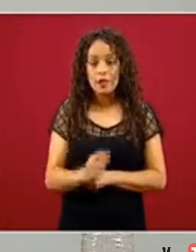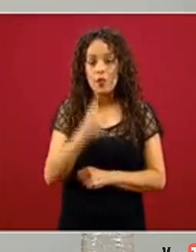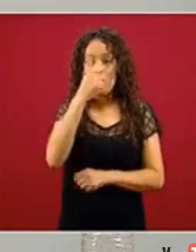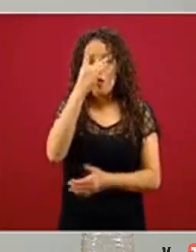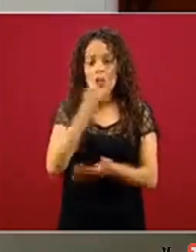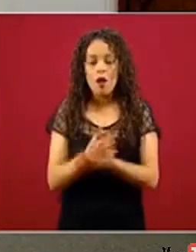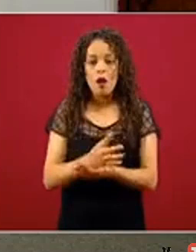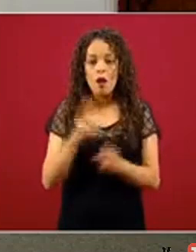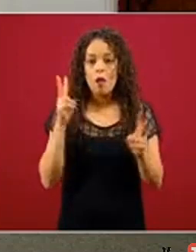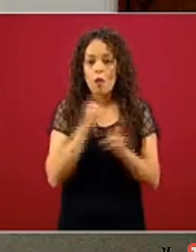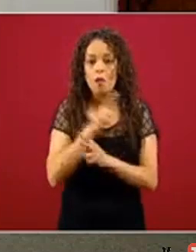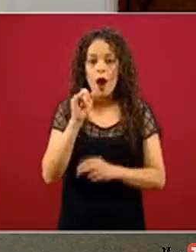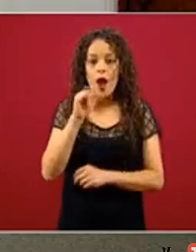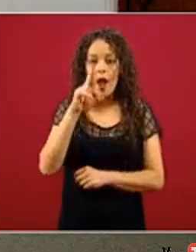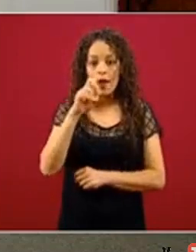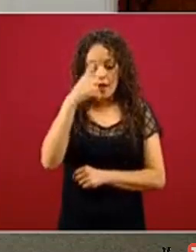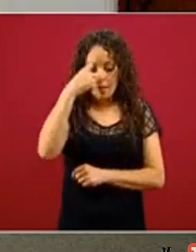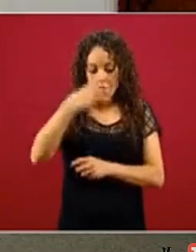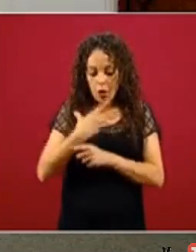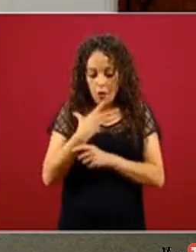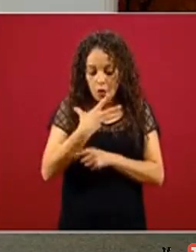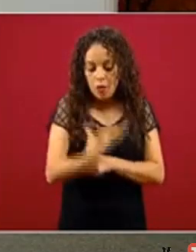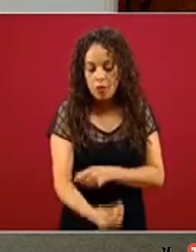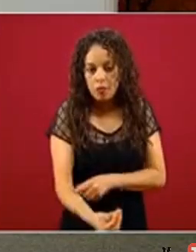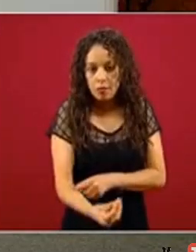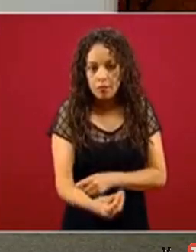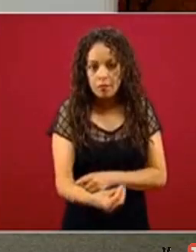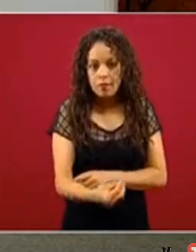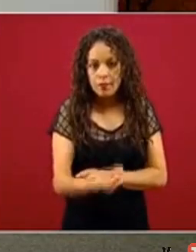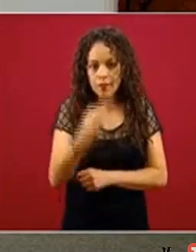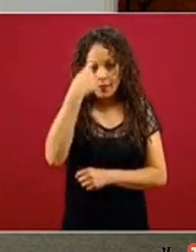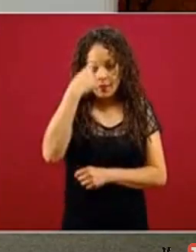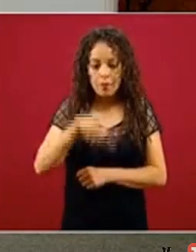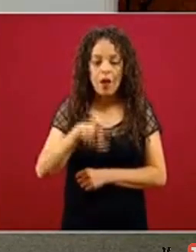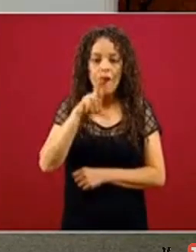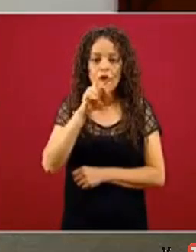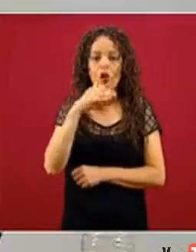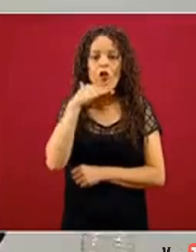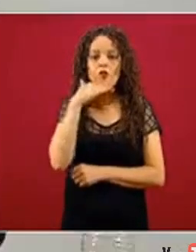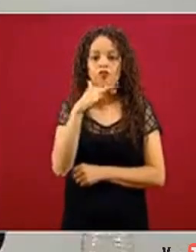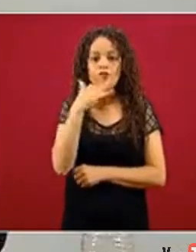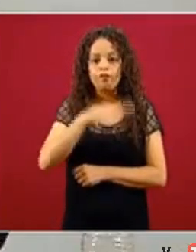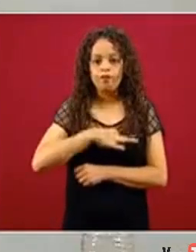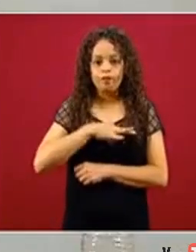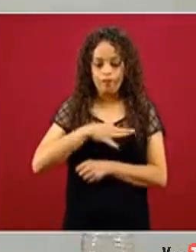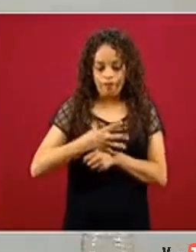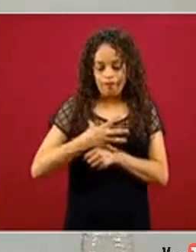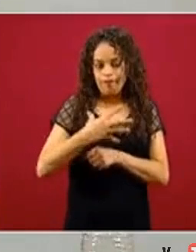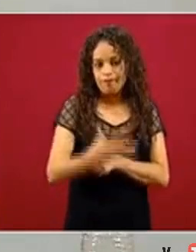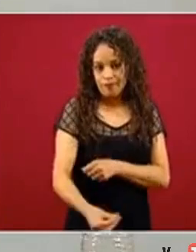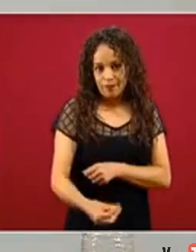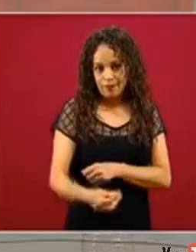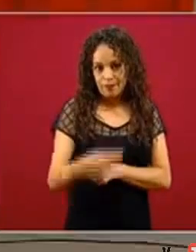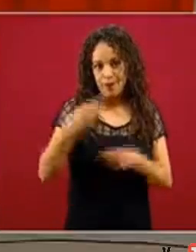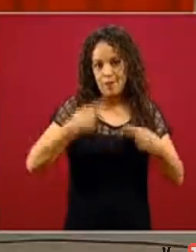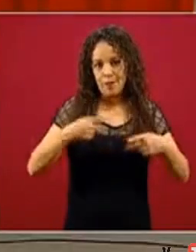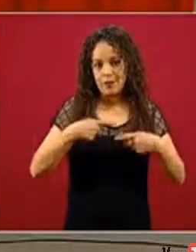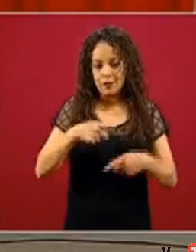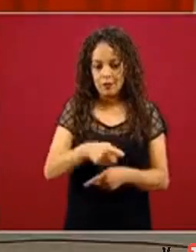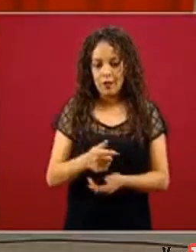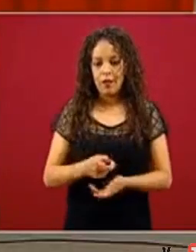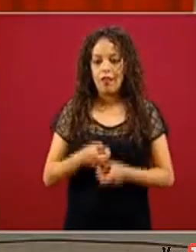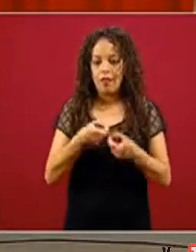poderle dar respiración de boca a boca y que no se contamine la persona que está dando el auxilio. Exacto. Esto el